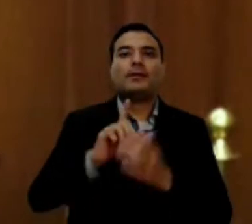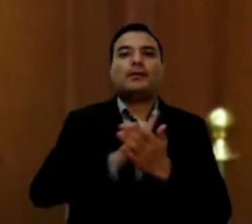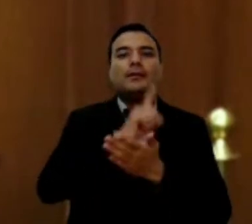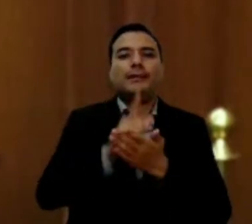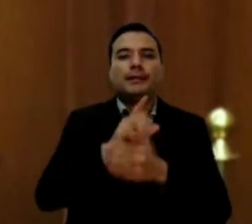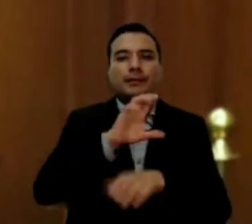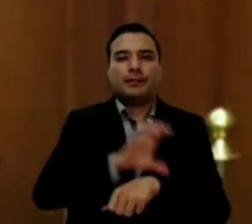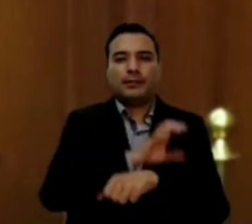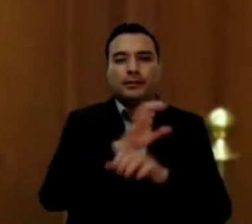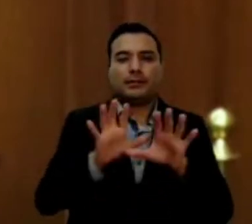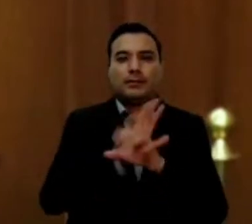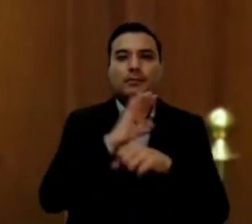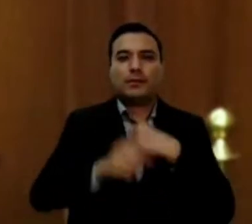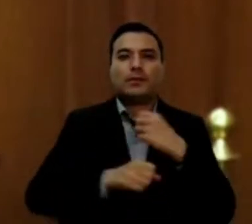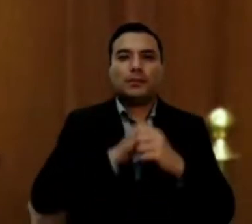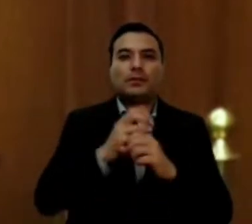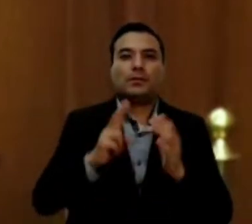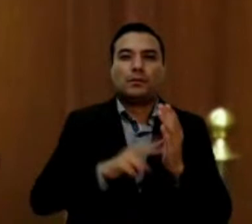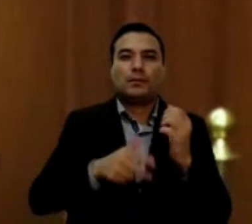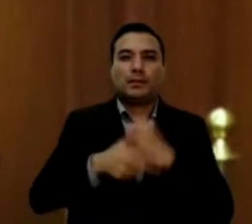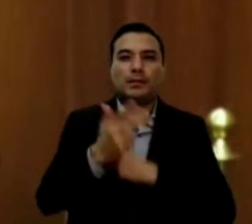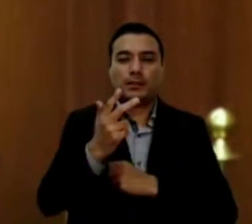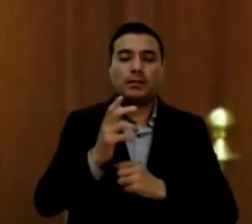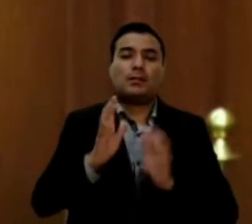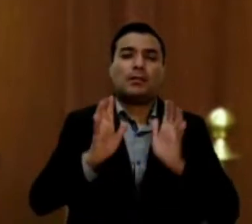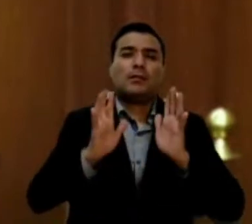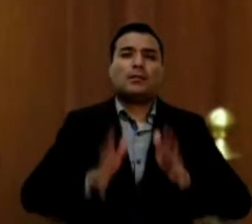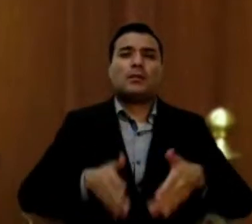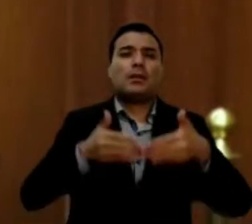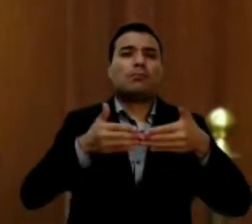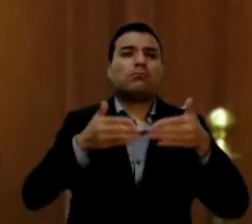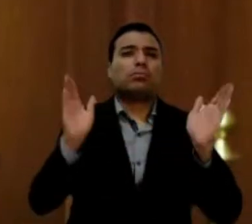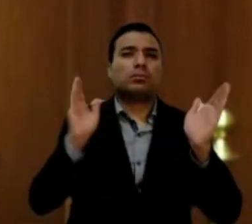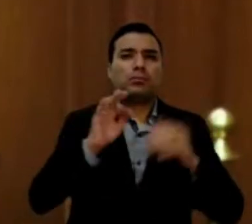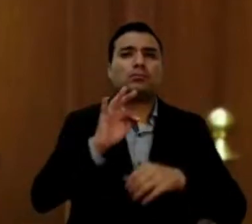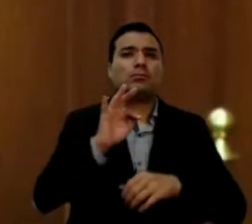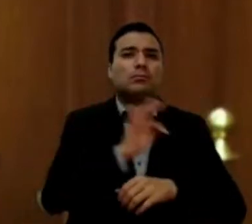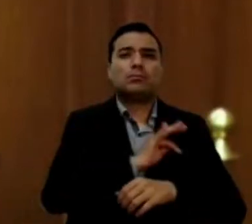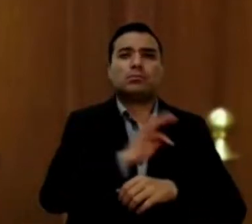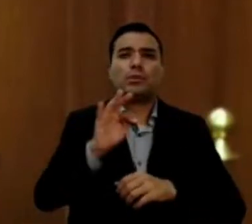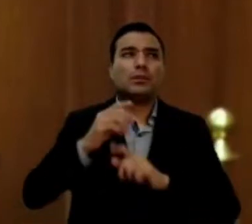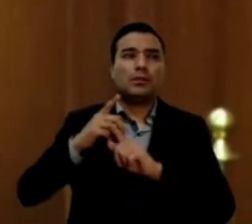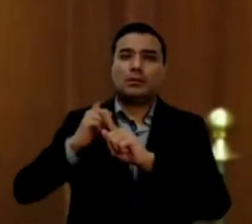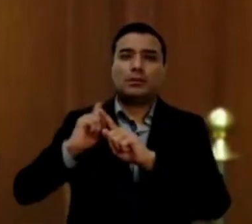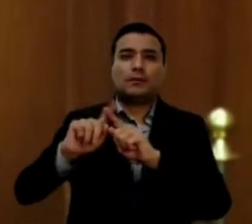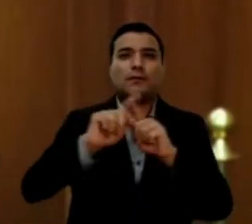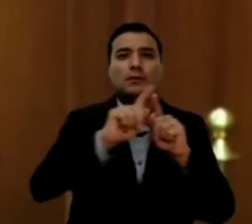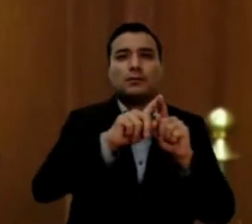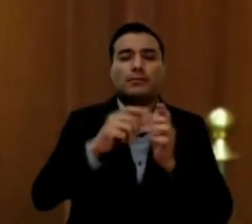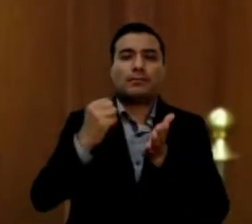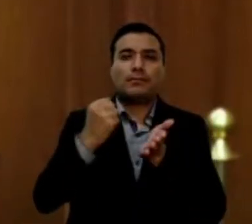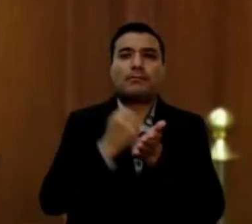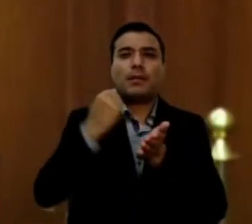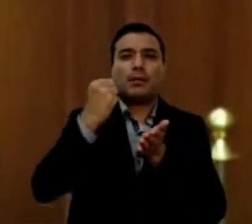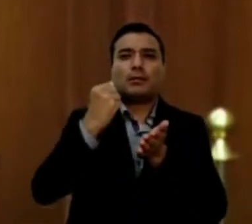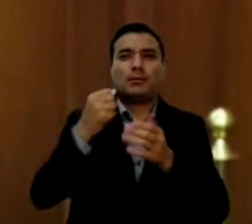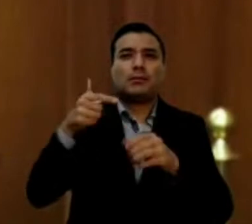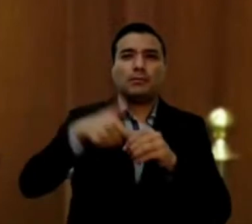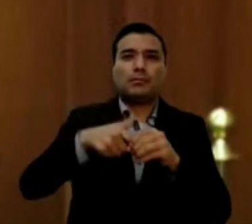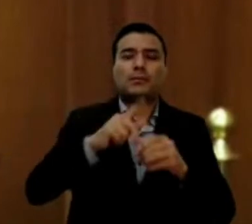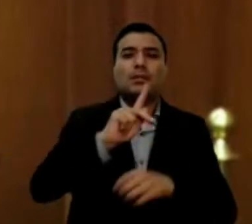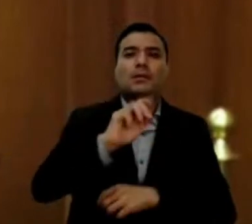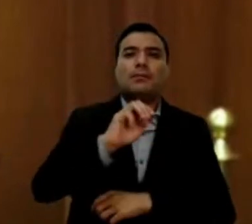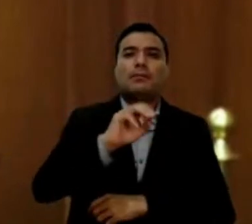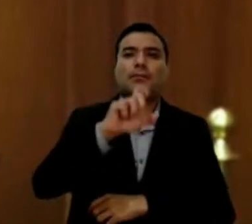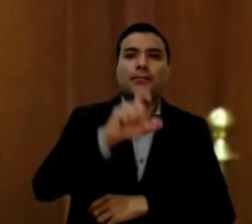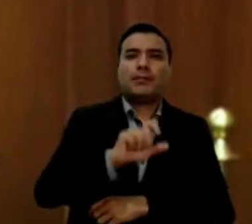energética del año 2013, se liberó el mercado de las gasolinas con la apertura de diferentes marcas, haciendo la competencia a Pemex,